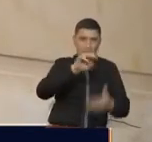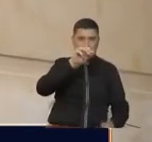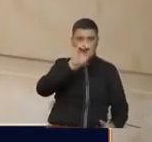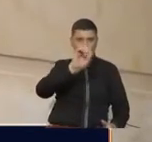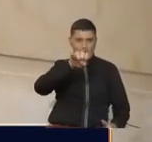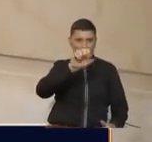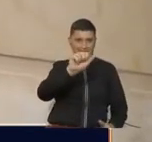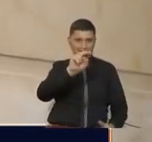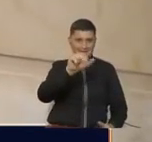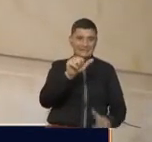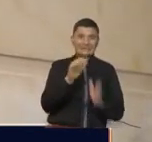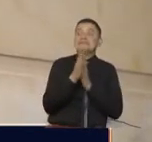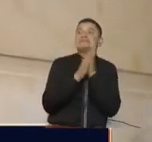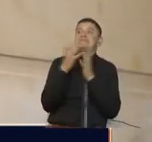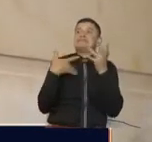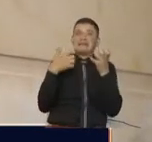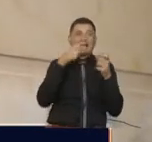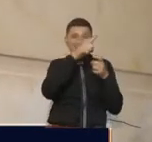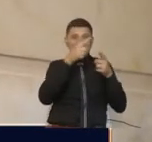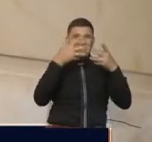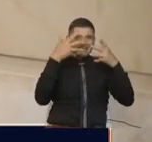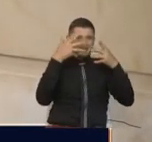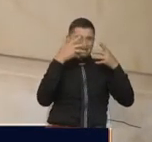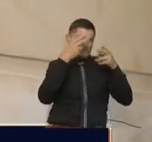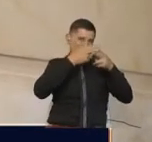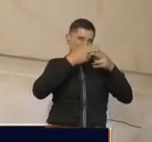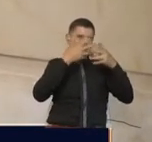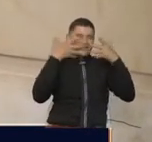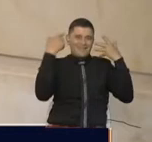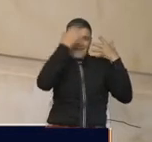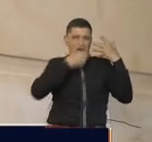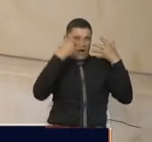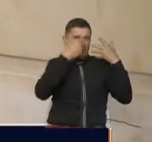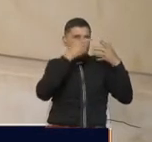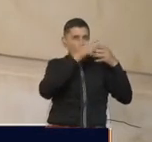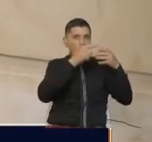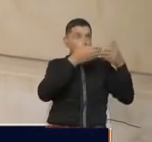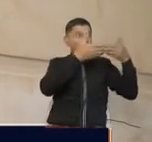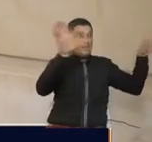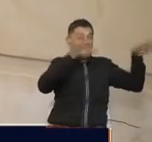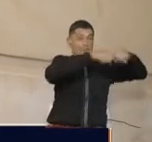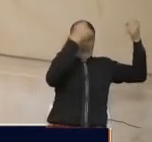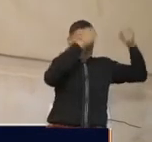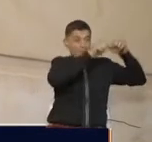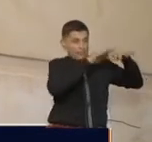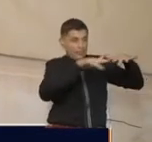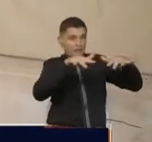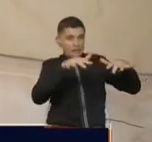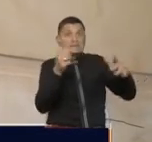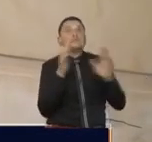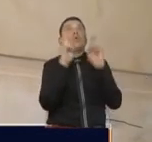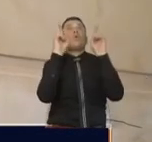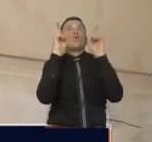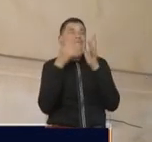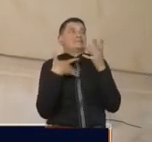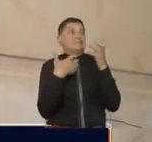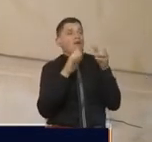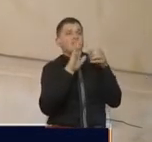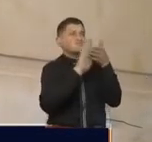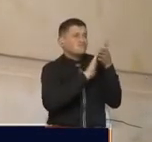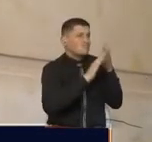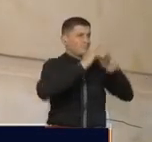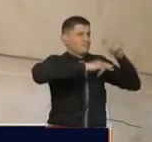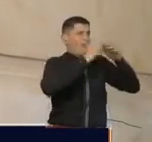anhela que cierren Caraegato. Yo entiendo las prevenciones de la unidad de gestión de riesgo. Yo también las tuviera.